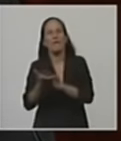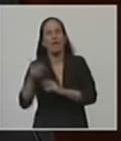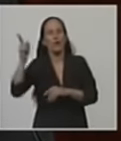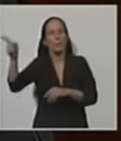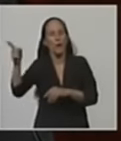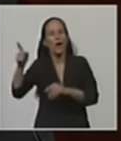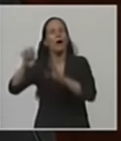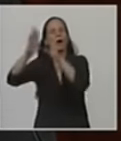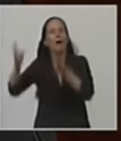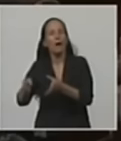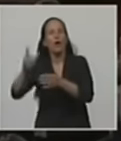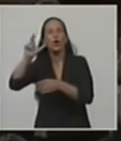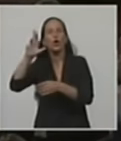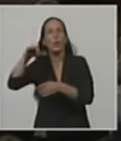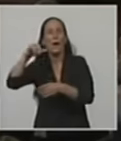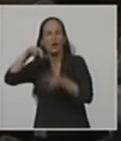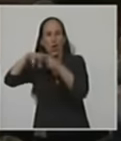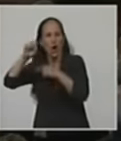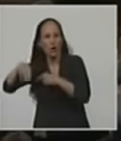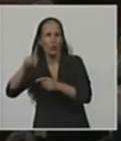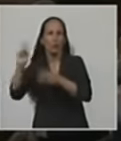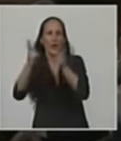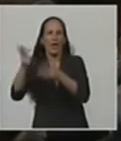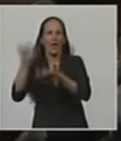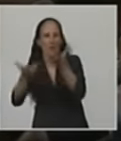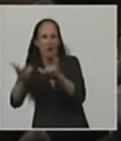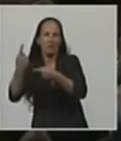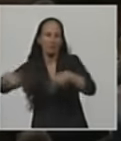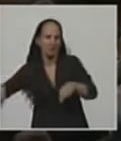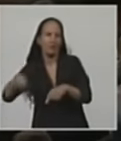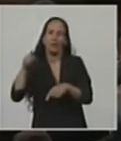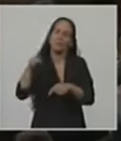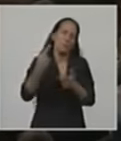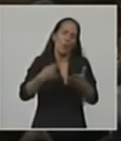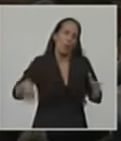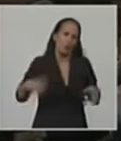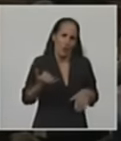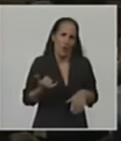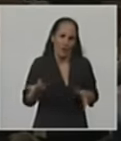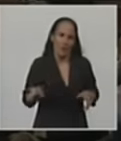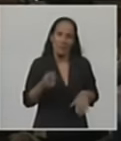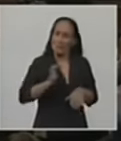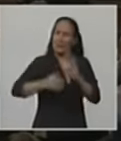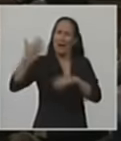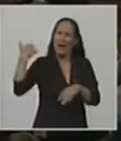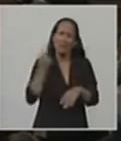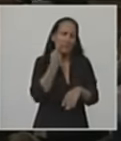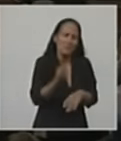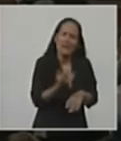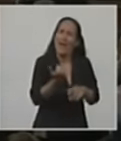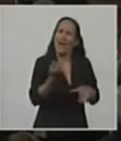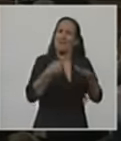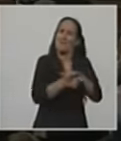gobierno hemos encontrado ejemplos de falta de transparencia, ineficiencia y en muchos casos corrupción.